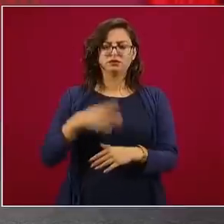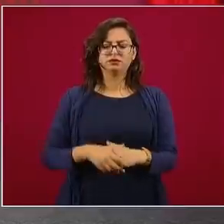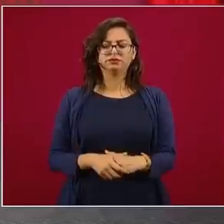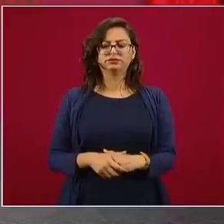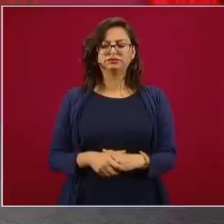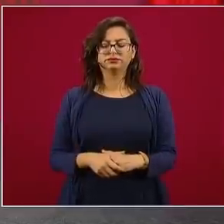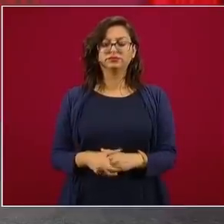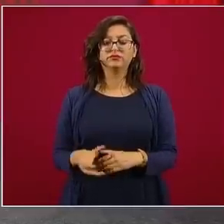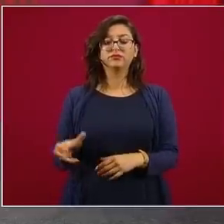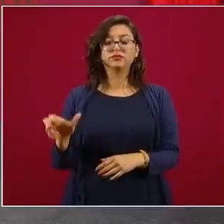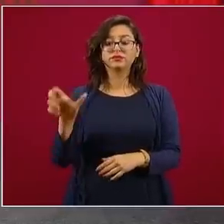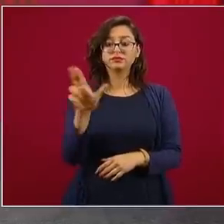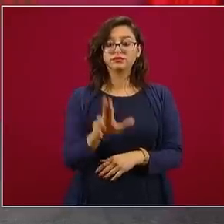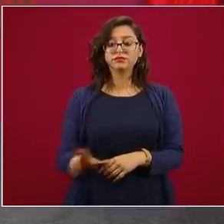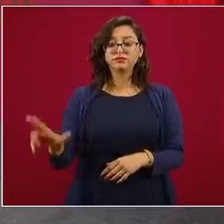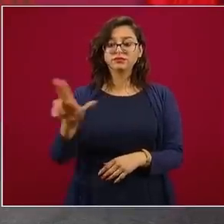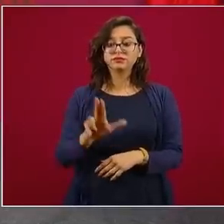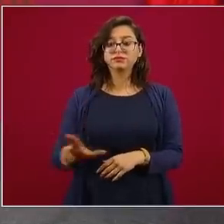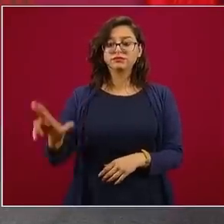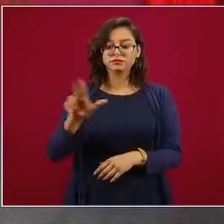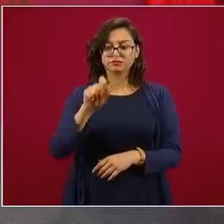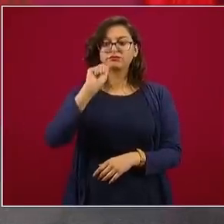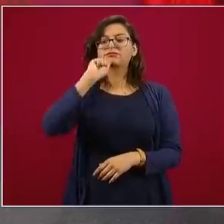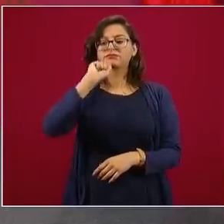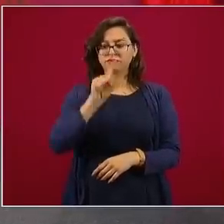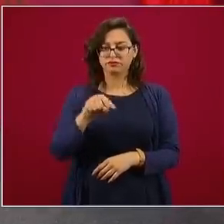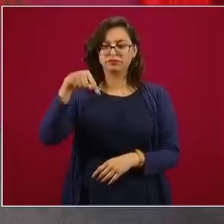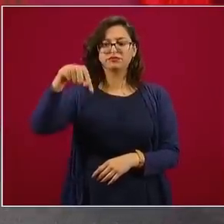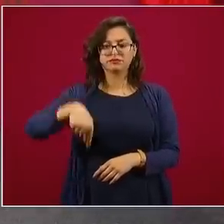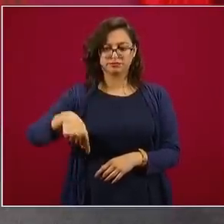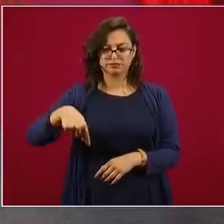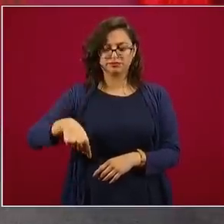el martes también,